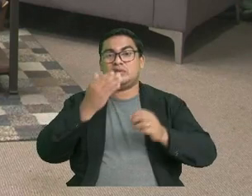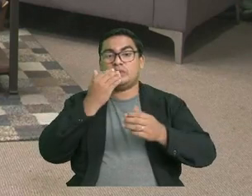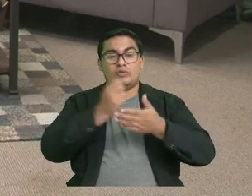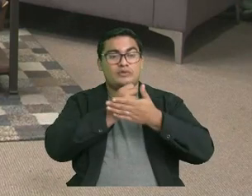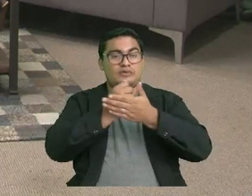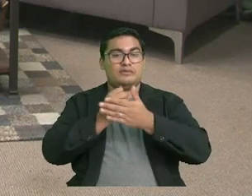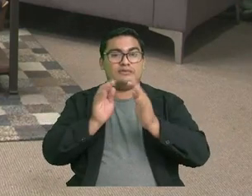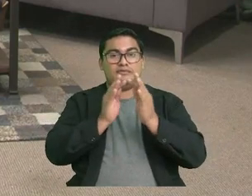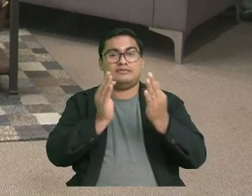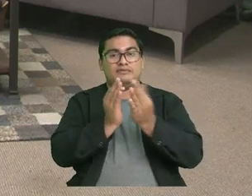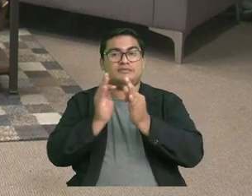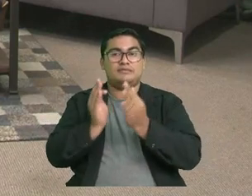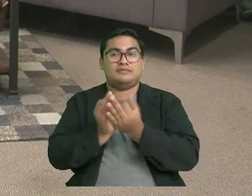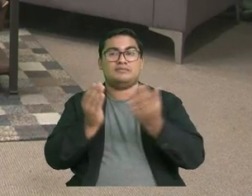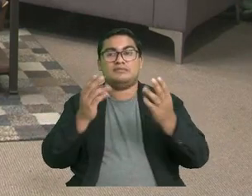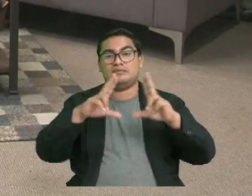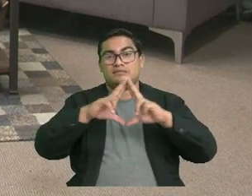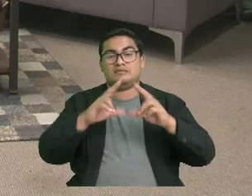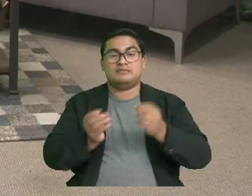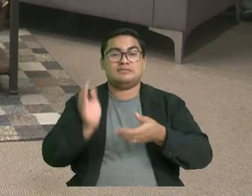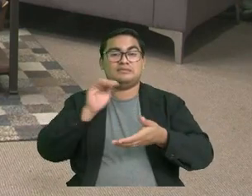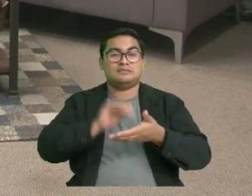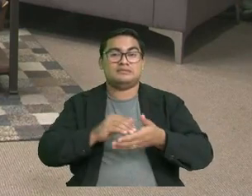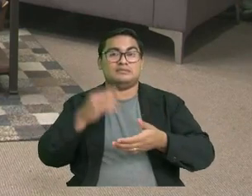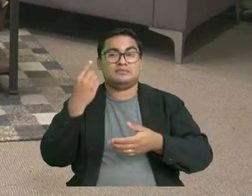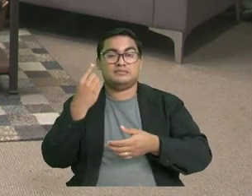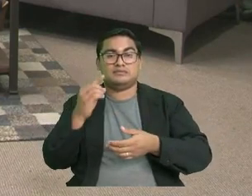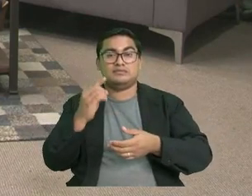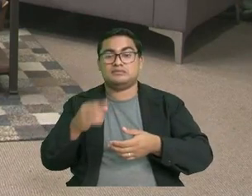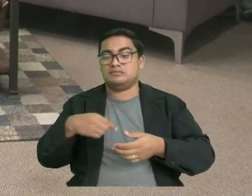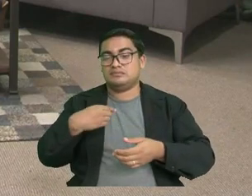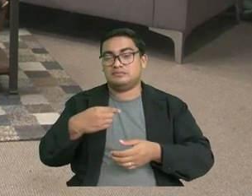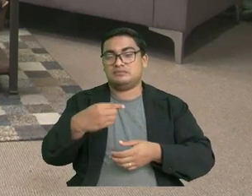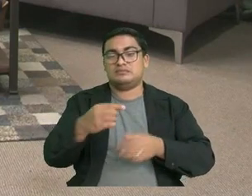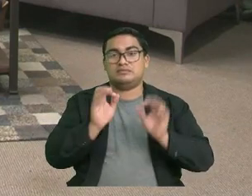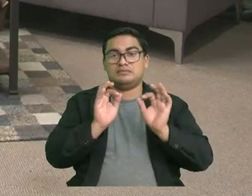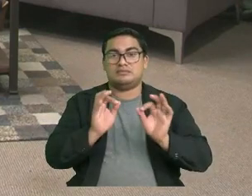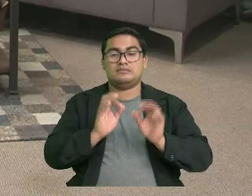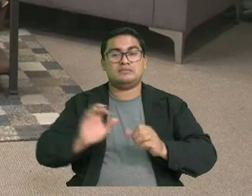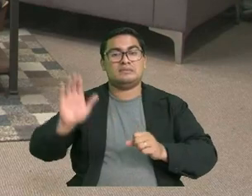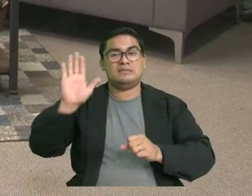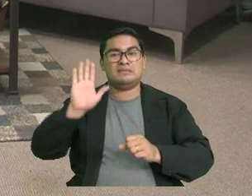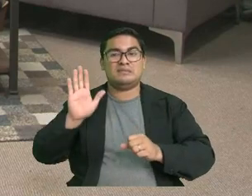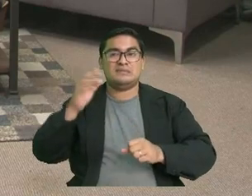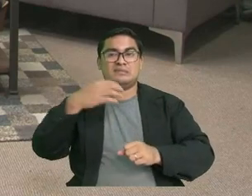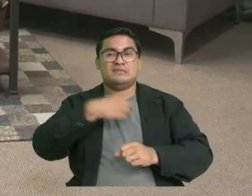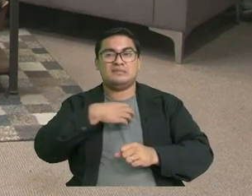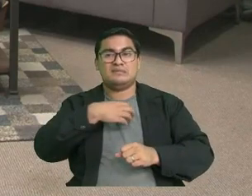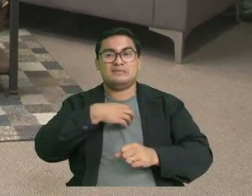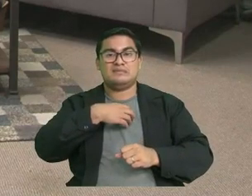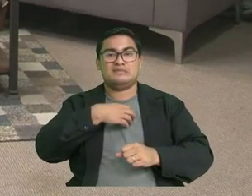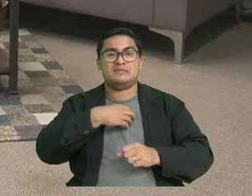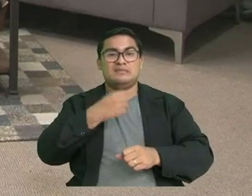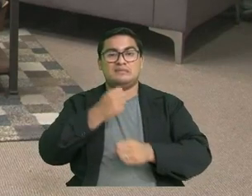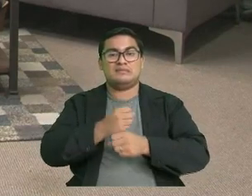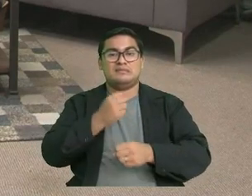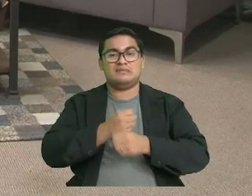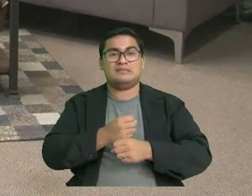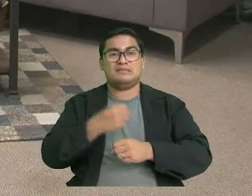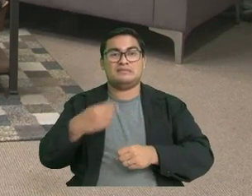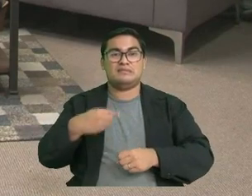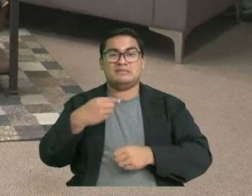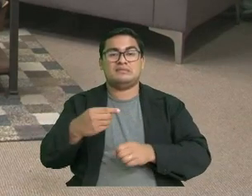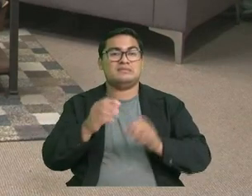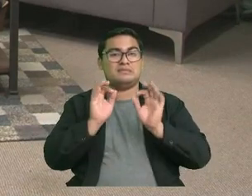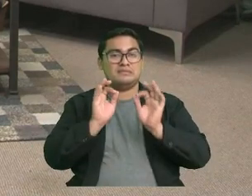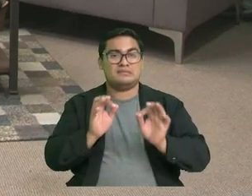de nuestras familias nicaragüenses, restituyéndoles derechos todos los días? Ese es el compromiso nuestro de claro, trabajar todos los días.